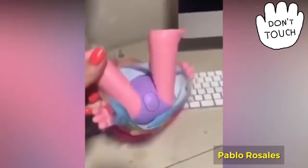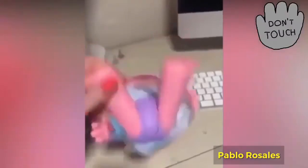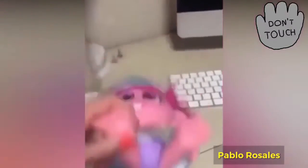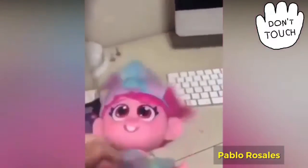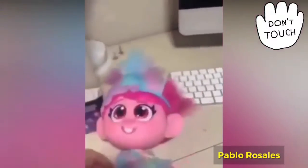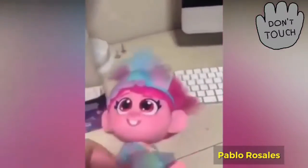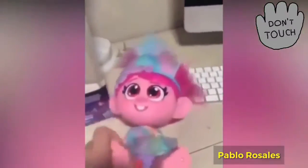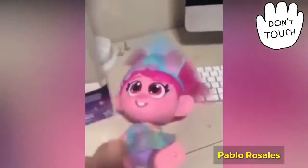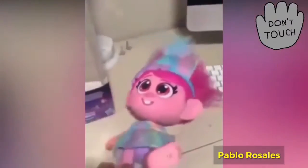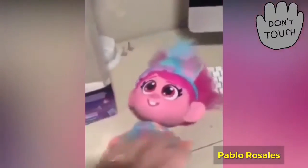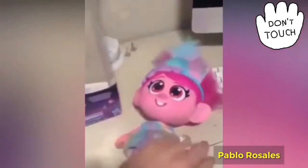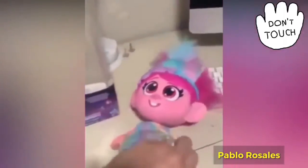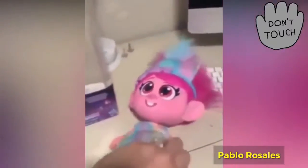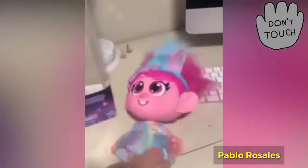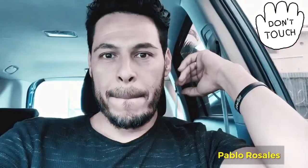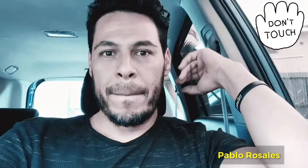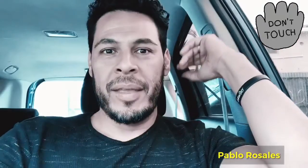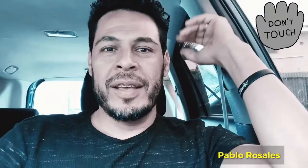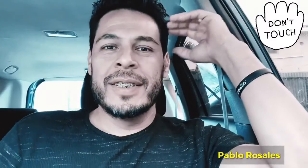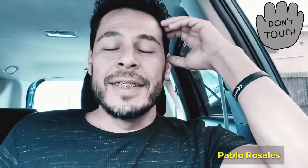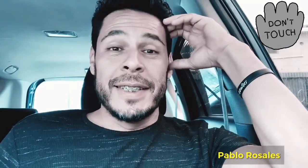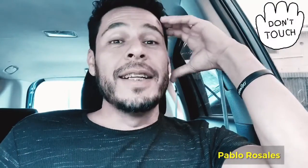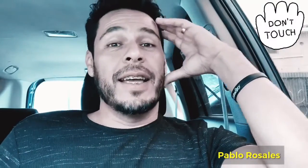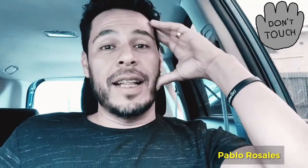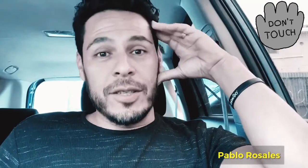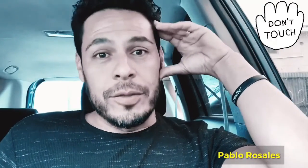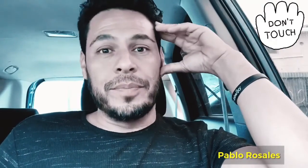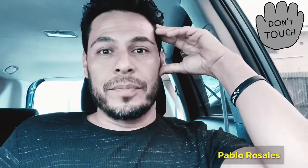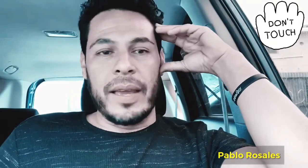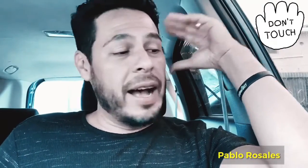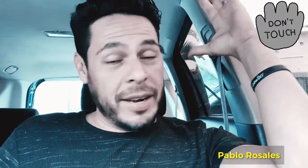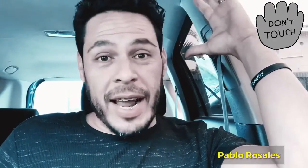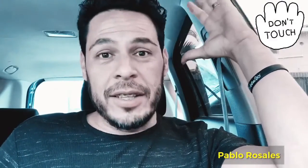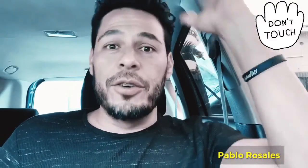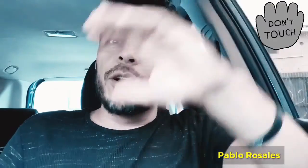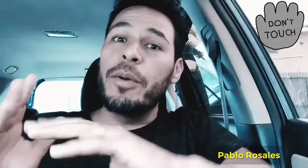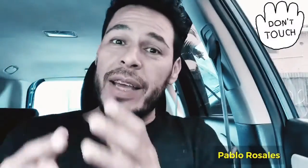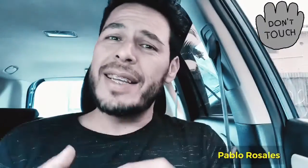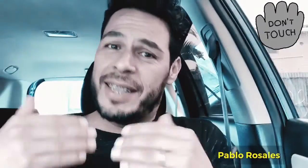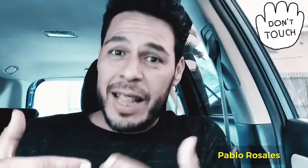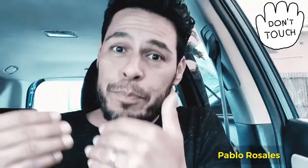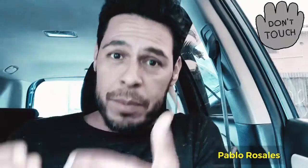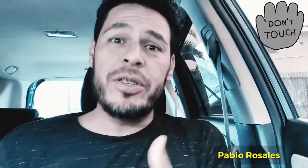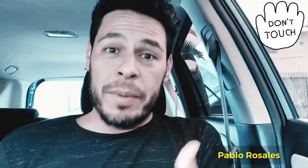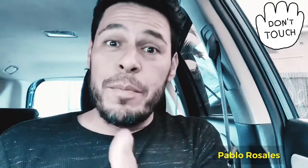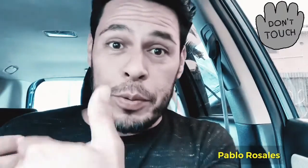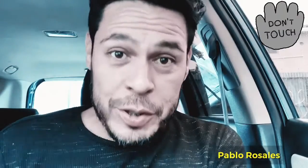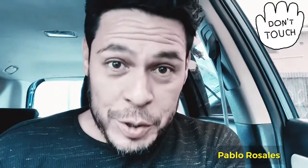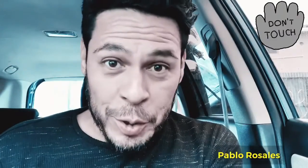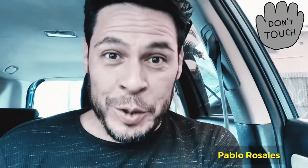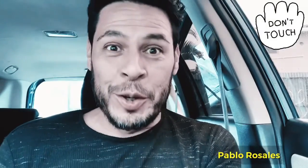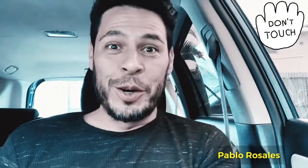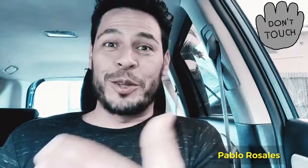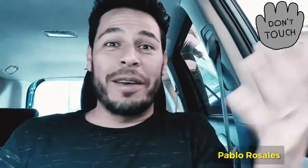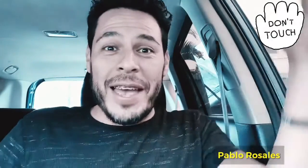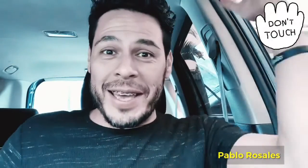niños. ¡Manda fuego, señor! ¿Qué tal eso? Aberrante. Yo quiero preguntarles, ¿ya le podemos llamar